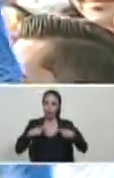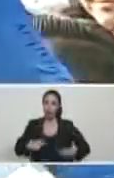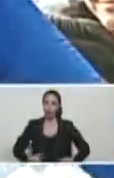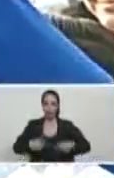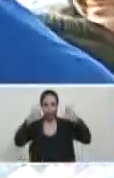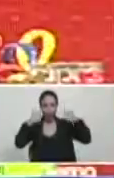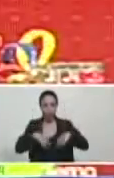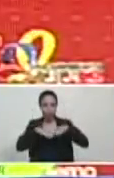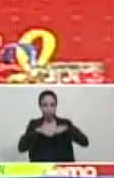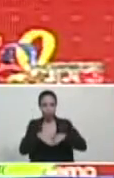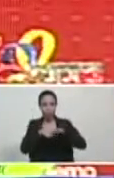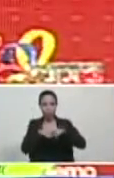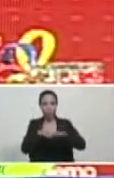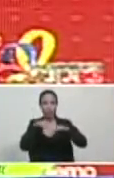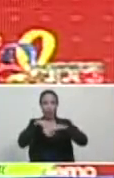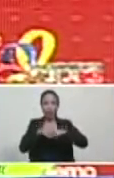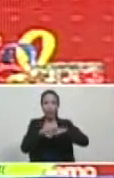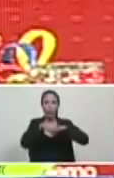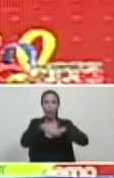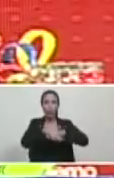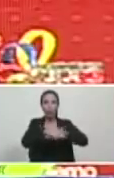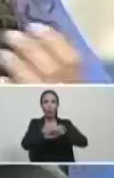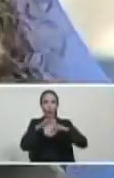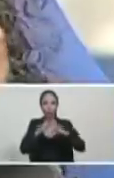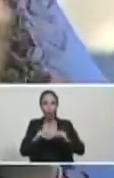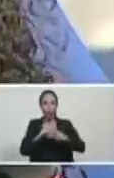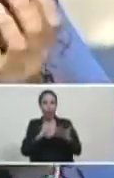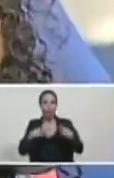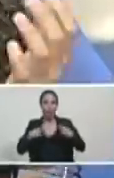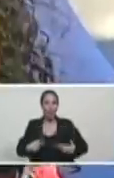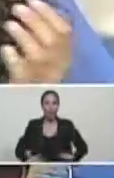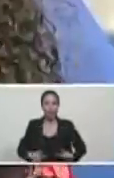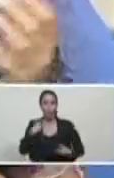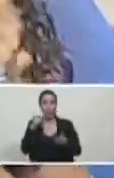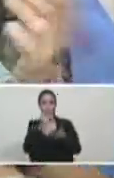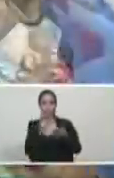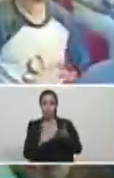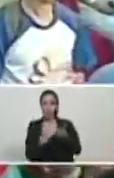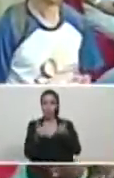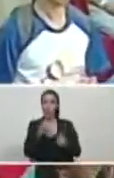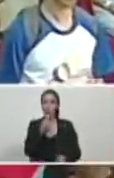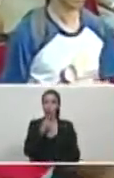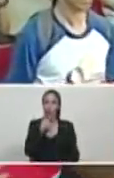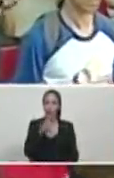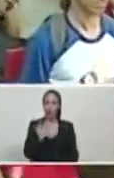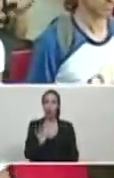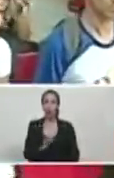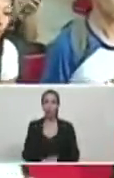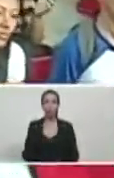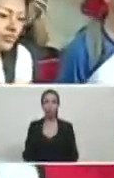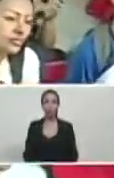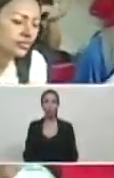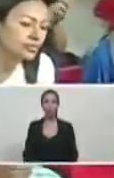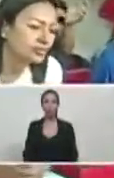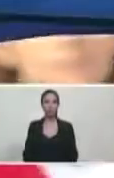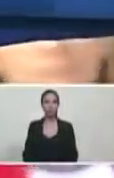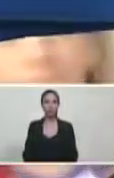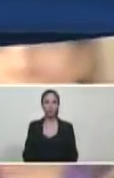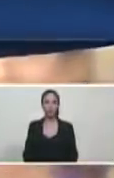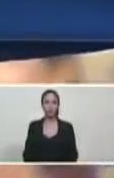¿Verdad? Ellos mismos. Ellos mismos. Buen diseño, bonito uniforme. Defensores